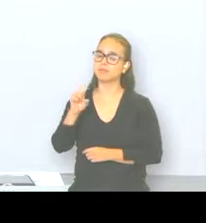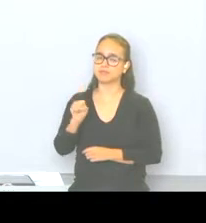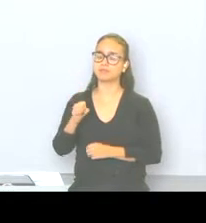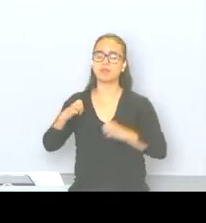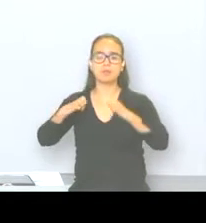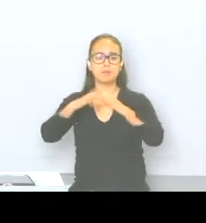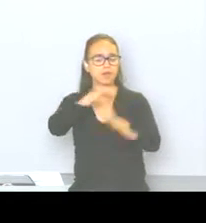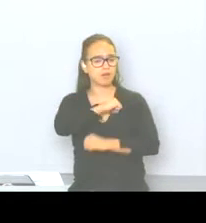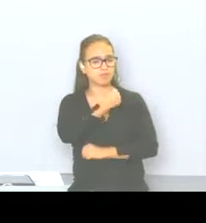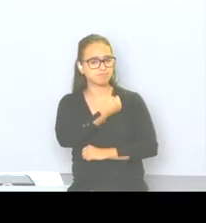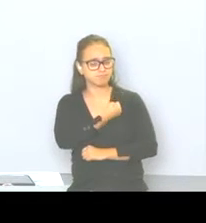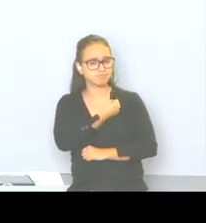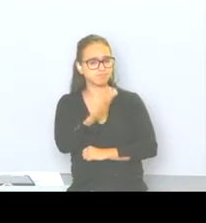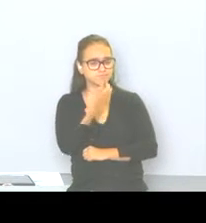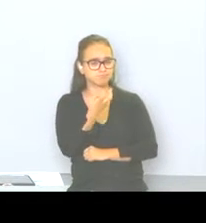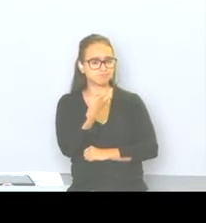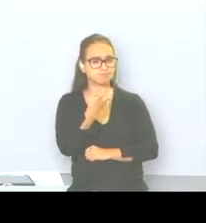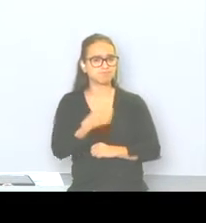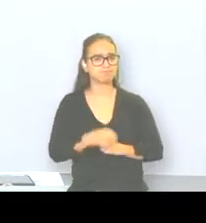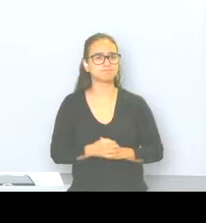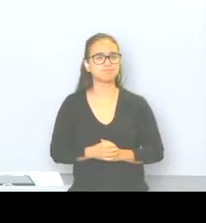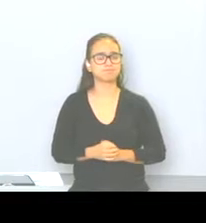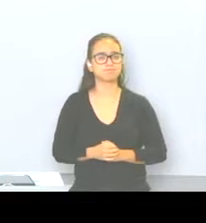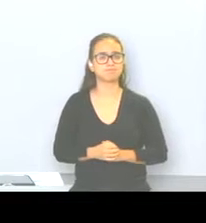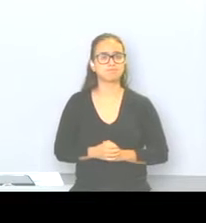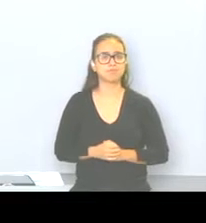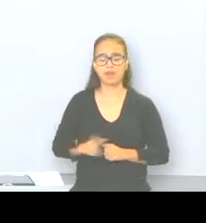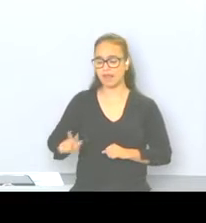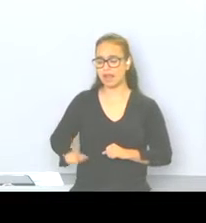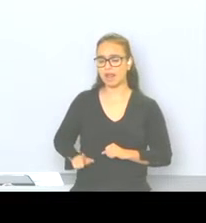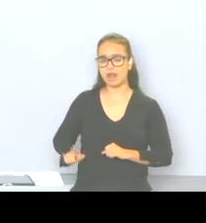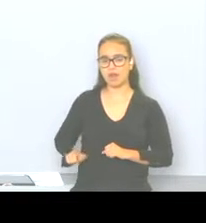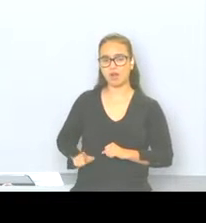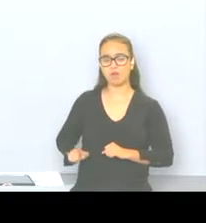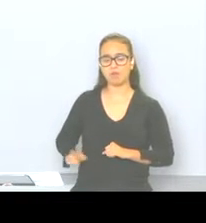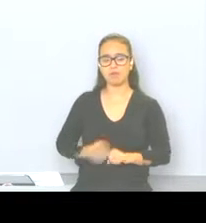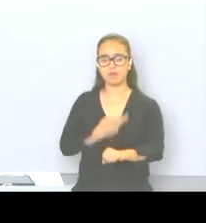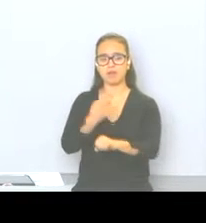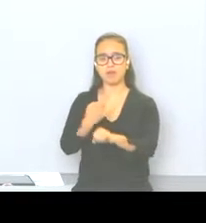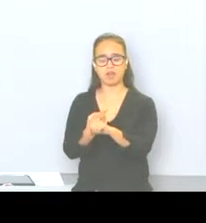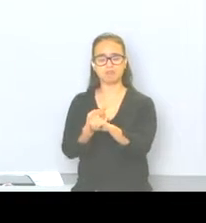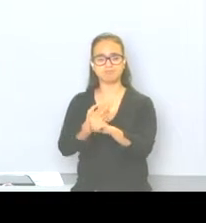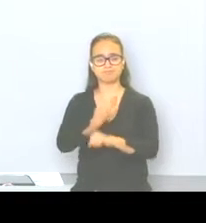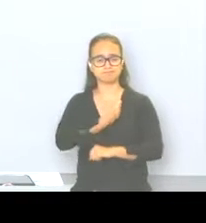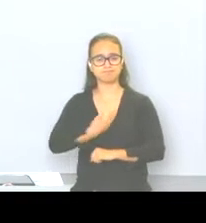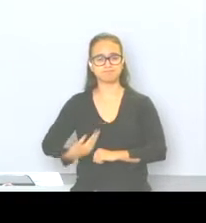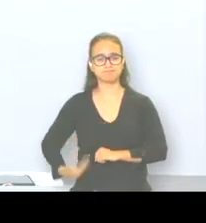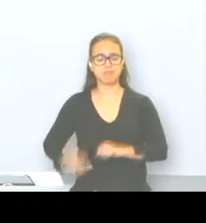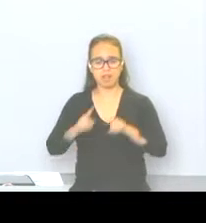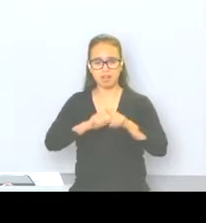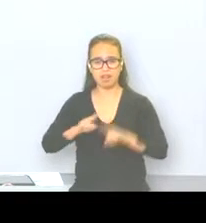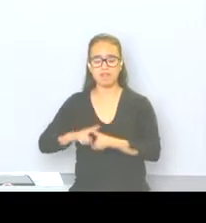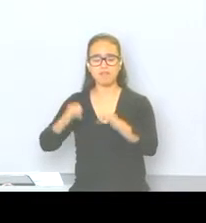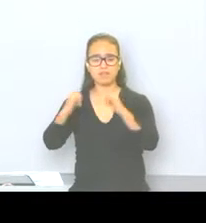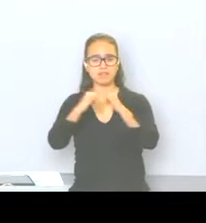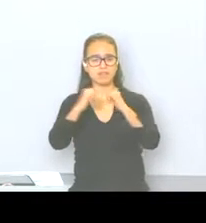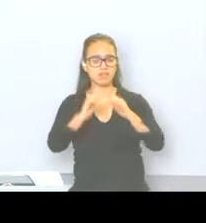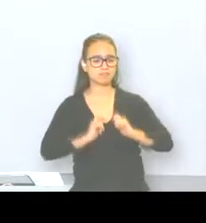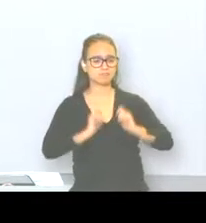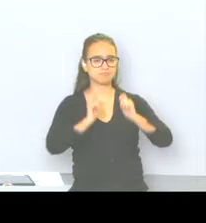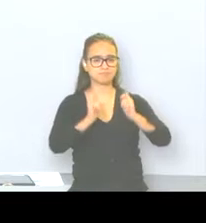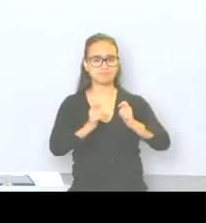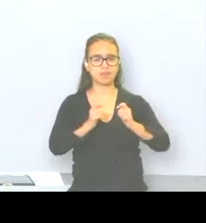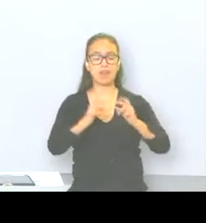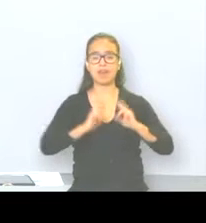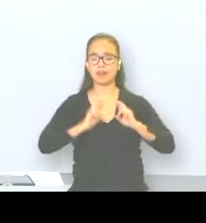Emergencias en Salud que dirige el gobernador del estado junto con todos los representantes de las instituciones, se acordó que